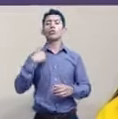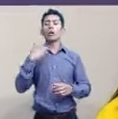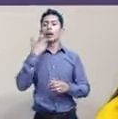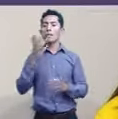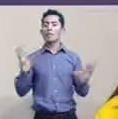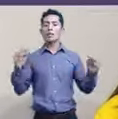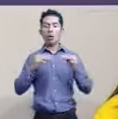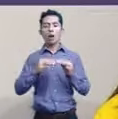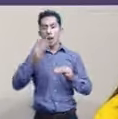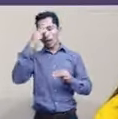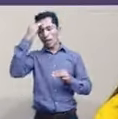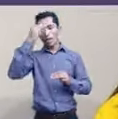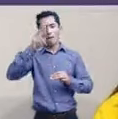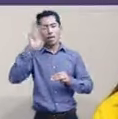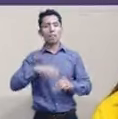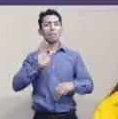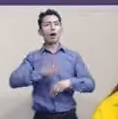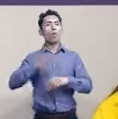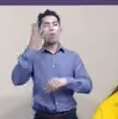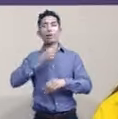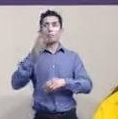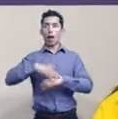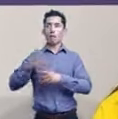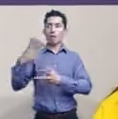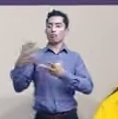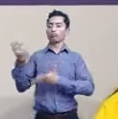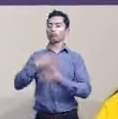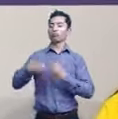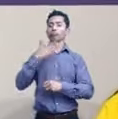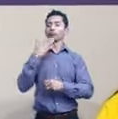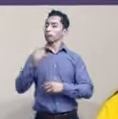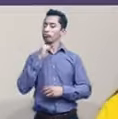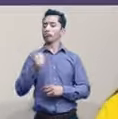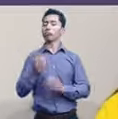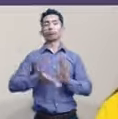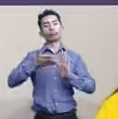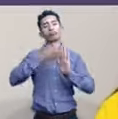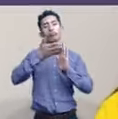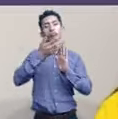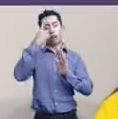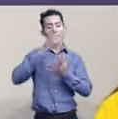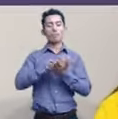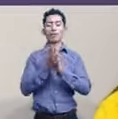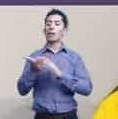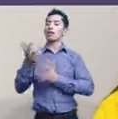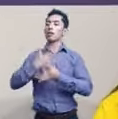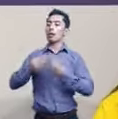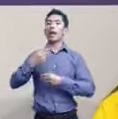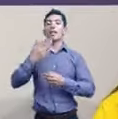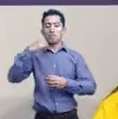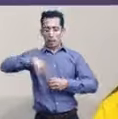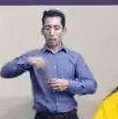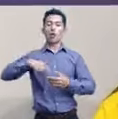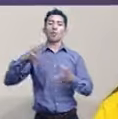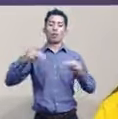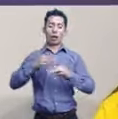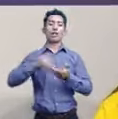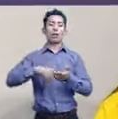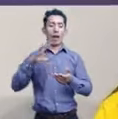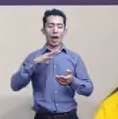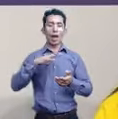que Mixquiahuala sea verdaderamente atractivo para las inversiones. Construiremos obras que nos permitan generar una economía circular. Vamos por